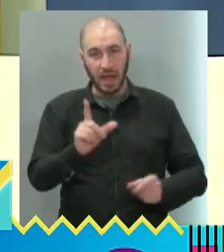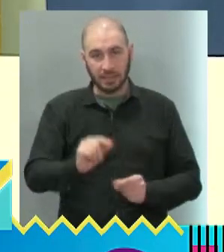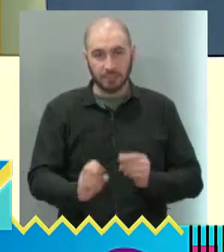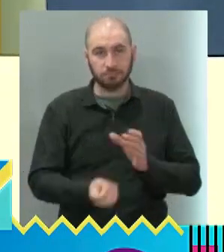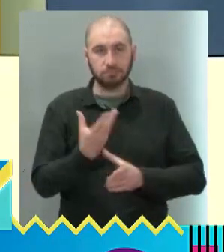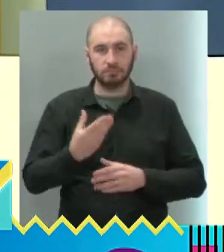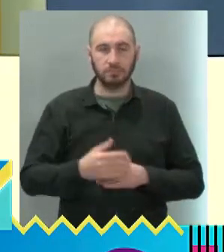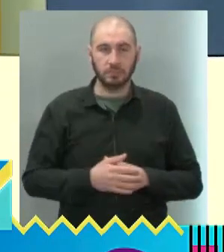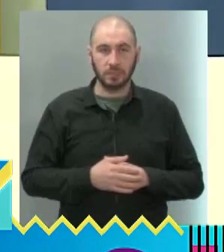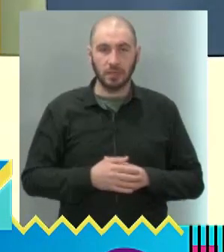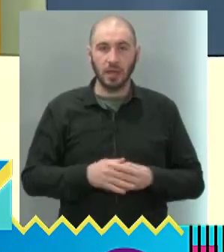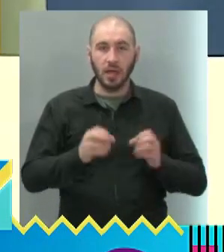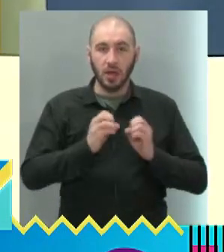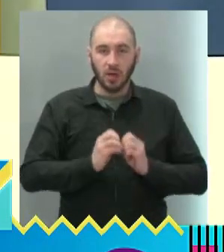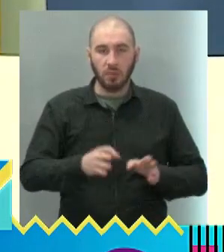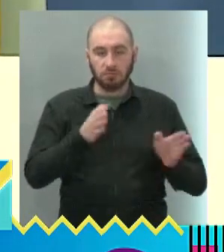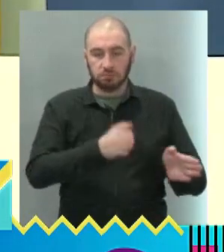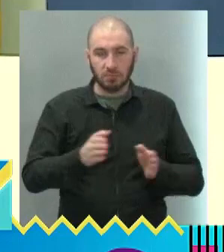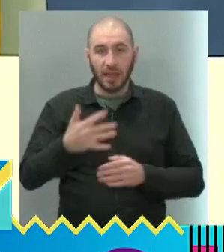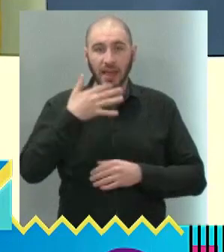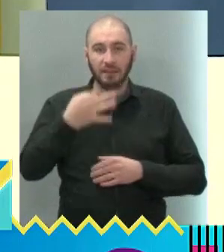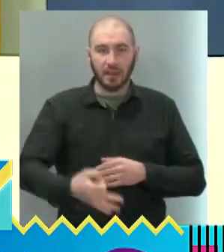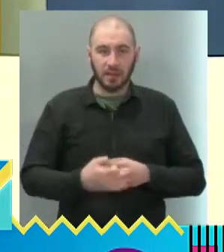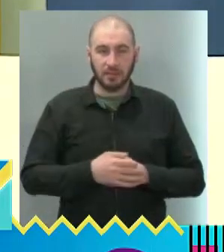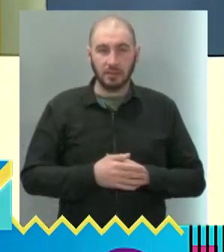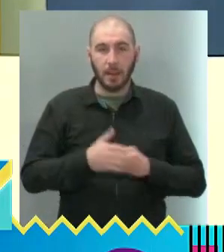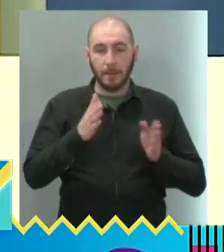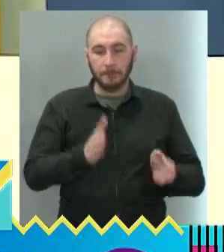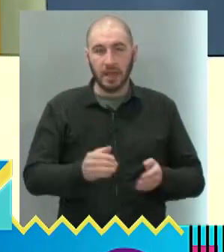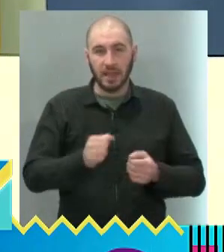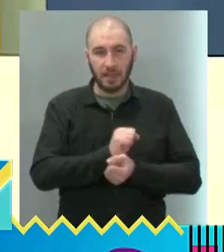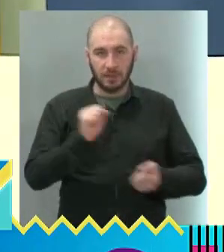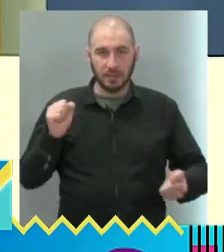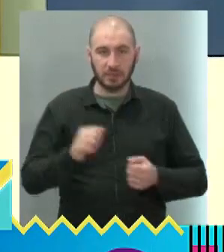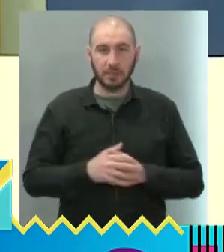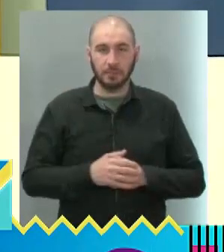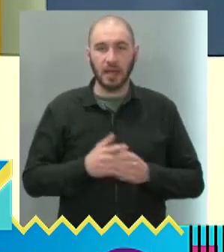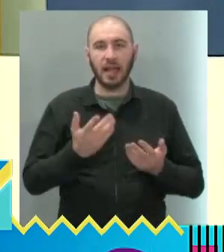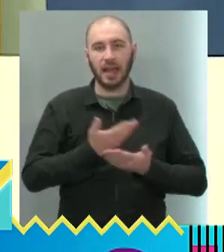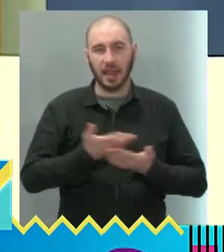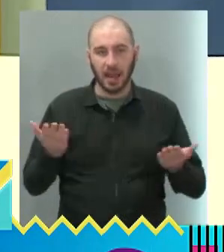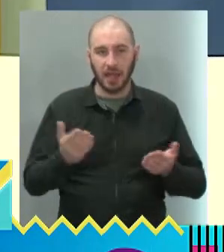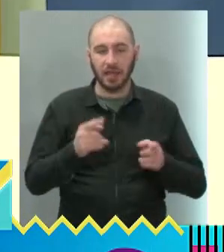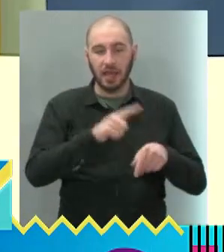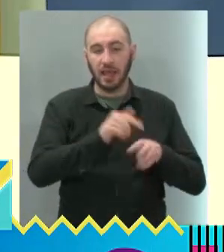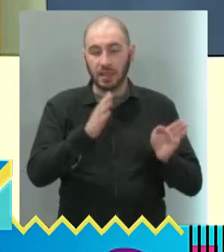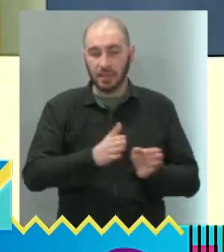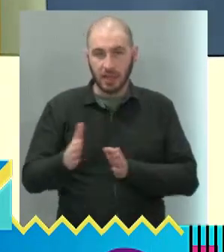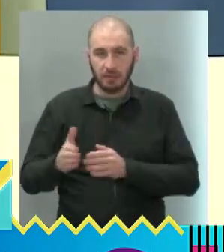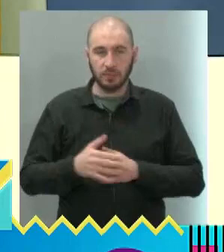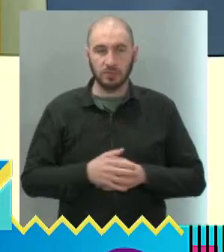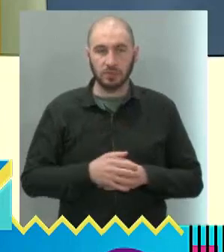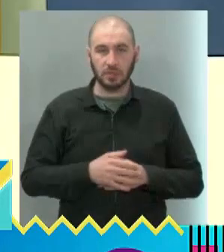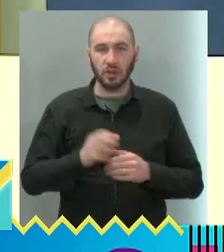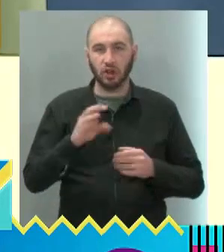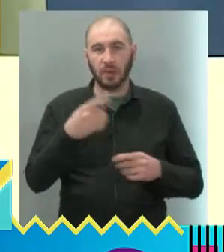van formando, empiezan a transitar verdaderamente una etapa independiente. En general esos periodos reciben